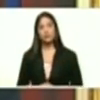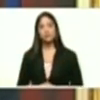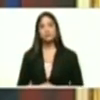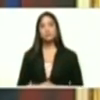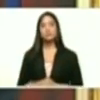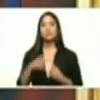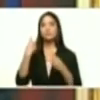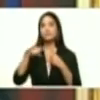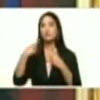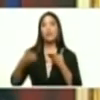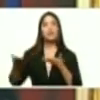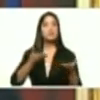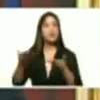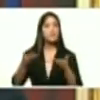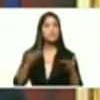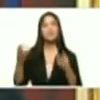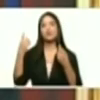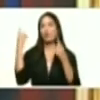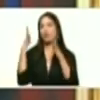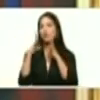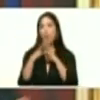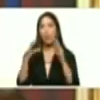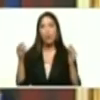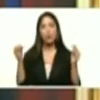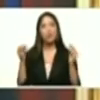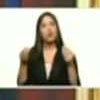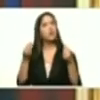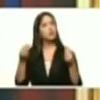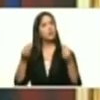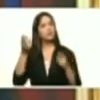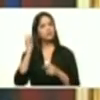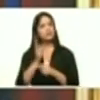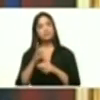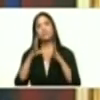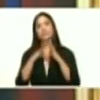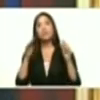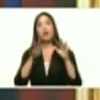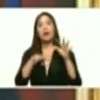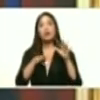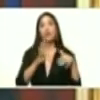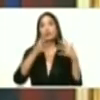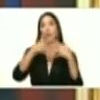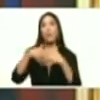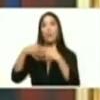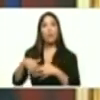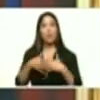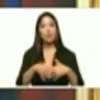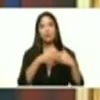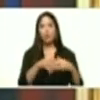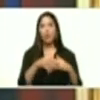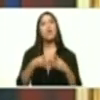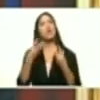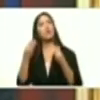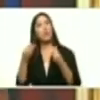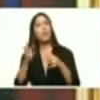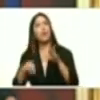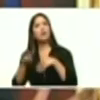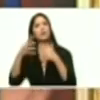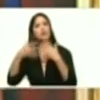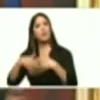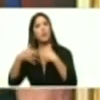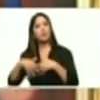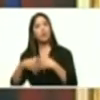de bienes, de servicios, de toda la cadena, y cómo deben cadenarse, todos los 14 motores, y cómo estos 14 motores, deben ser como una